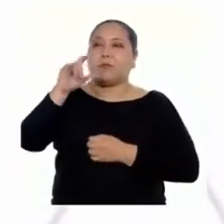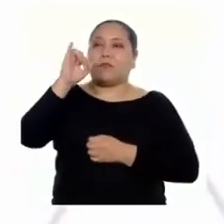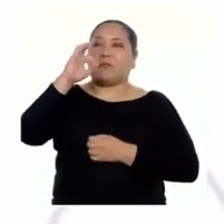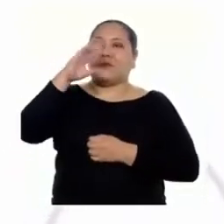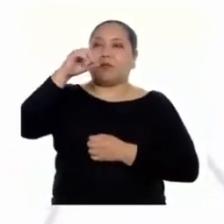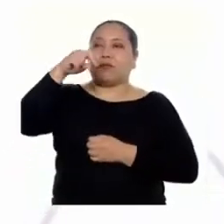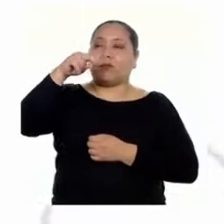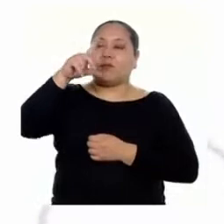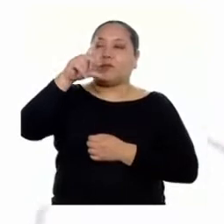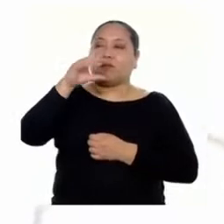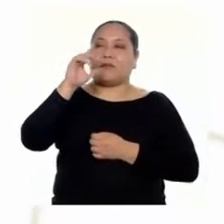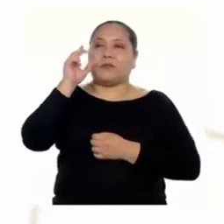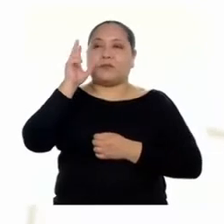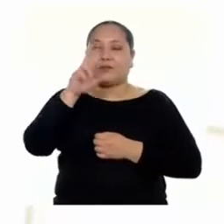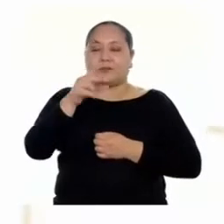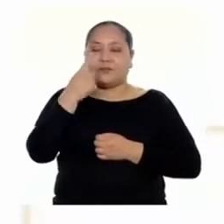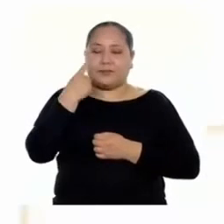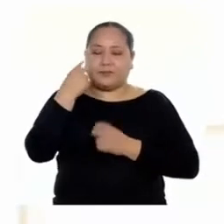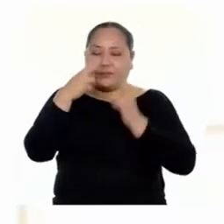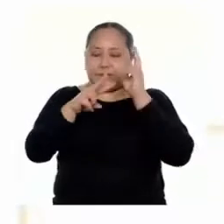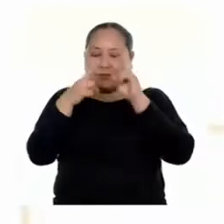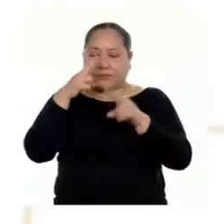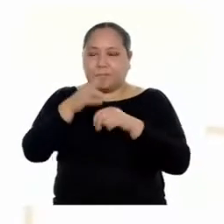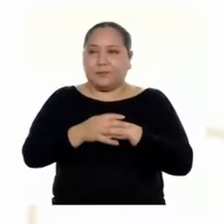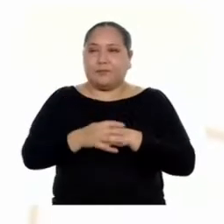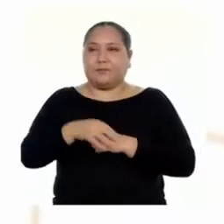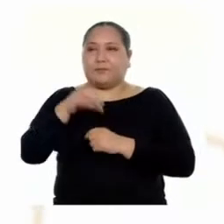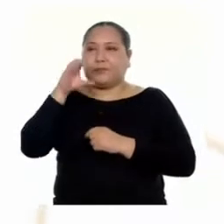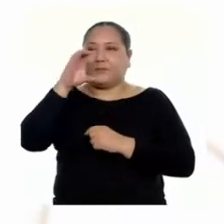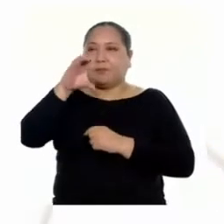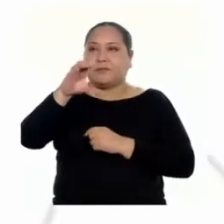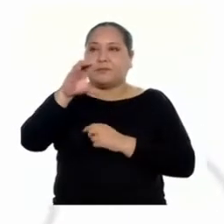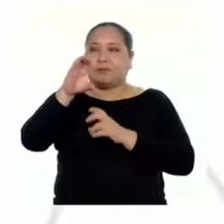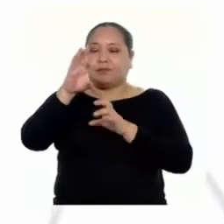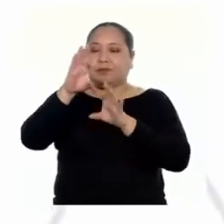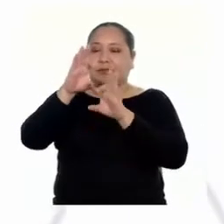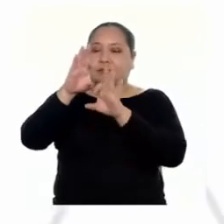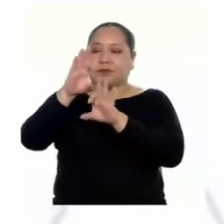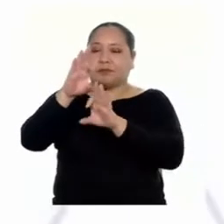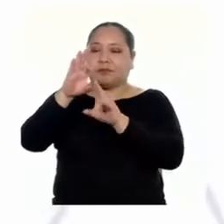tomar en cuenta lo siguiente. C sub